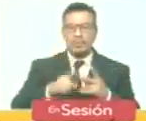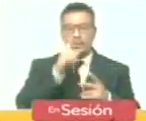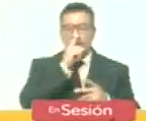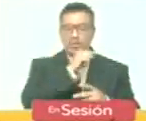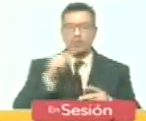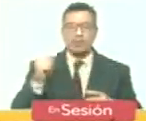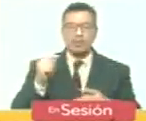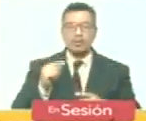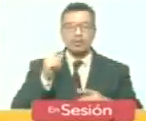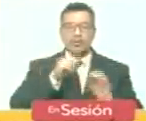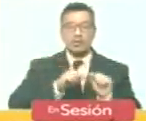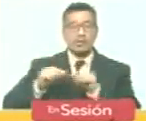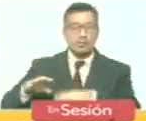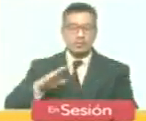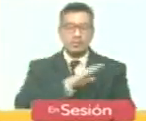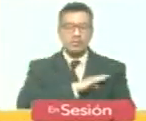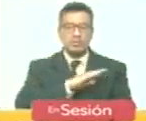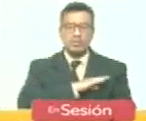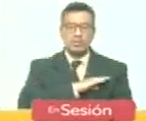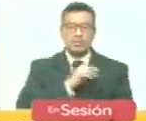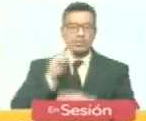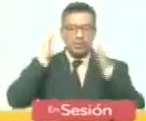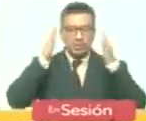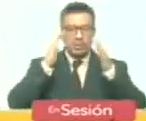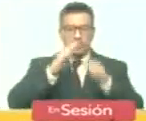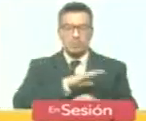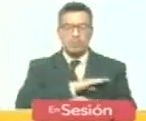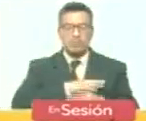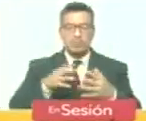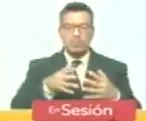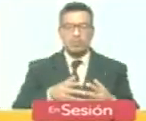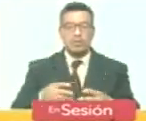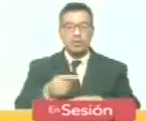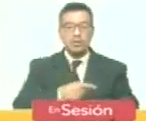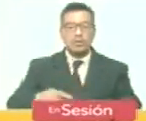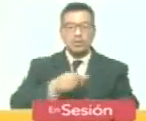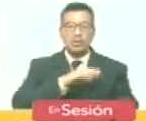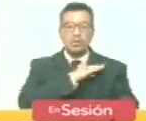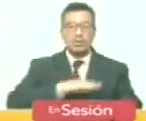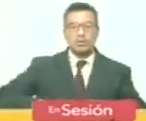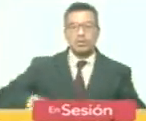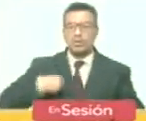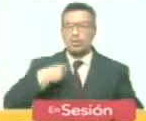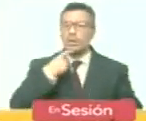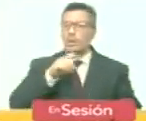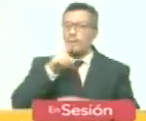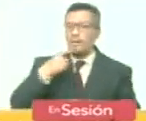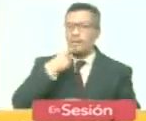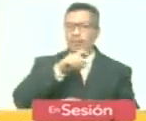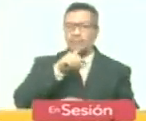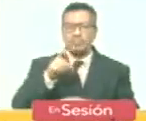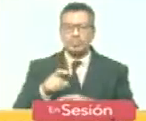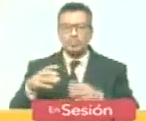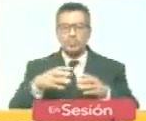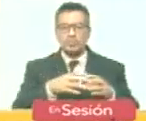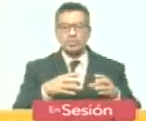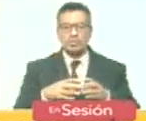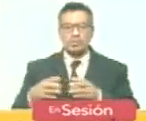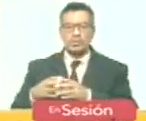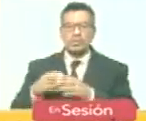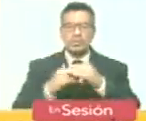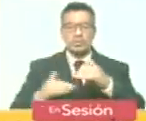que desatiende las propias recomendaciones de su propio gobierno. El propio presidente Biden dice que consultados los grupos de los